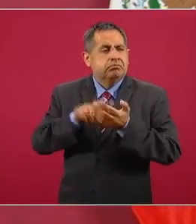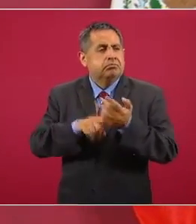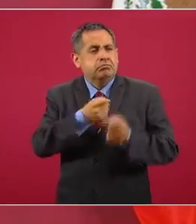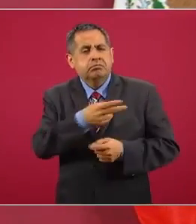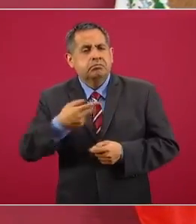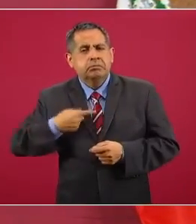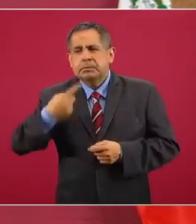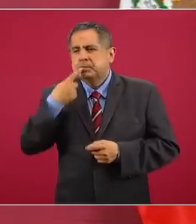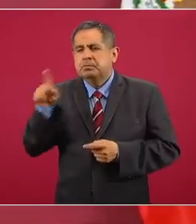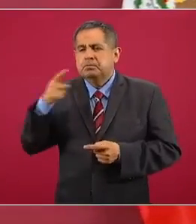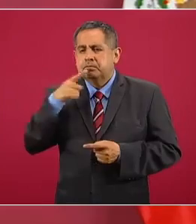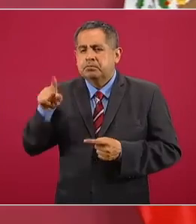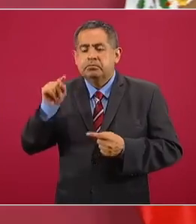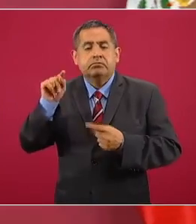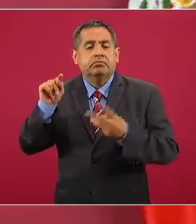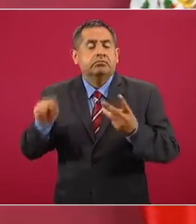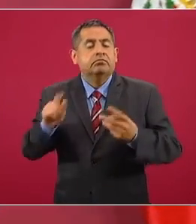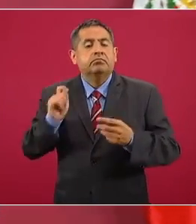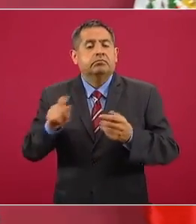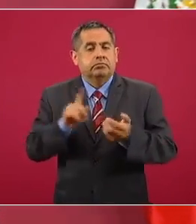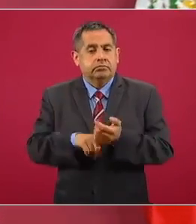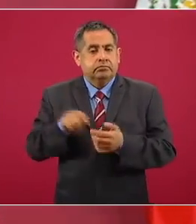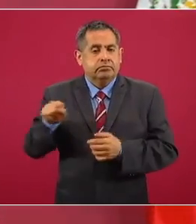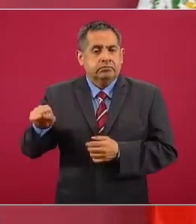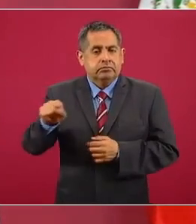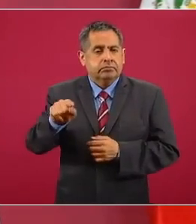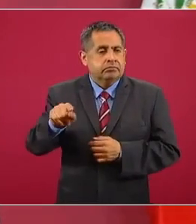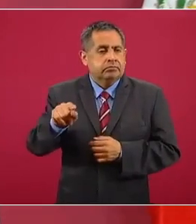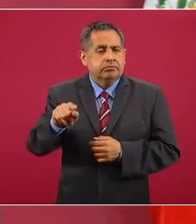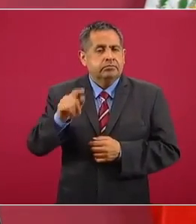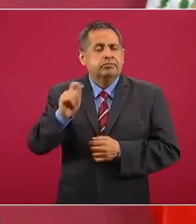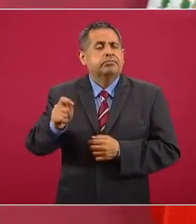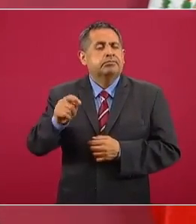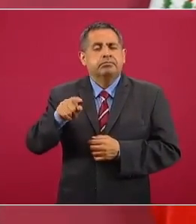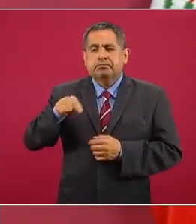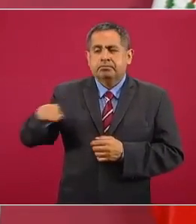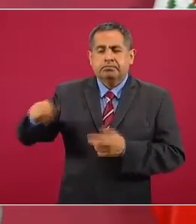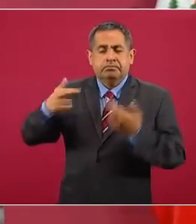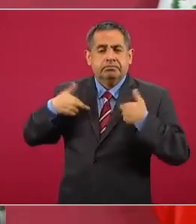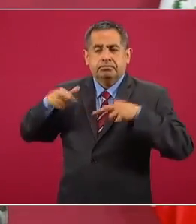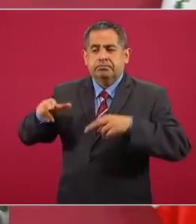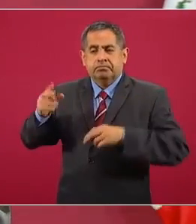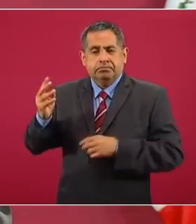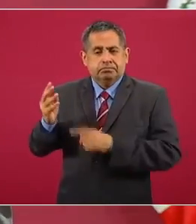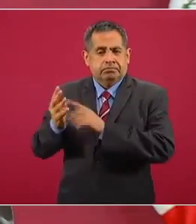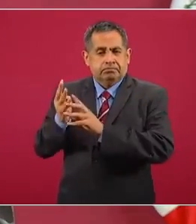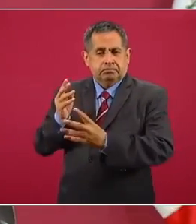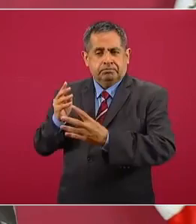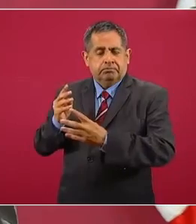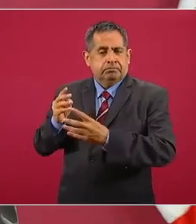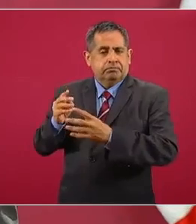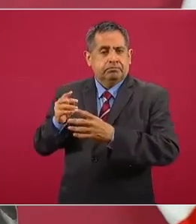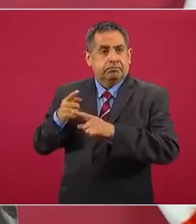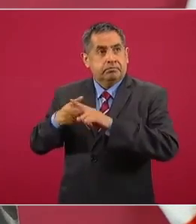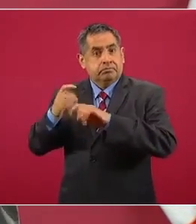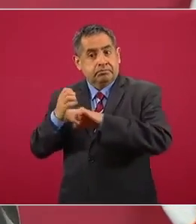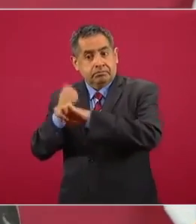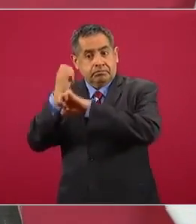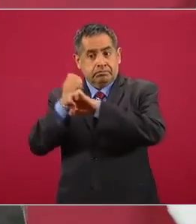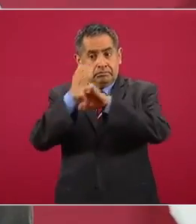quejas de los representantes de comunicaciones en los